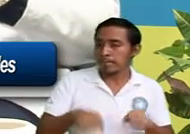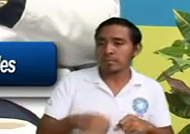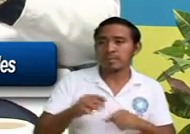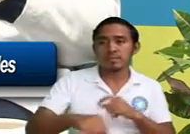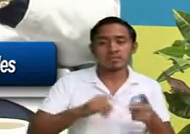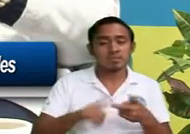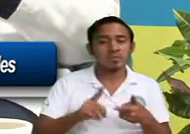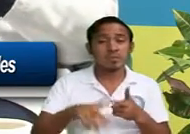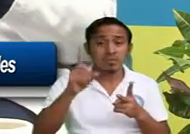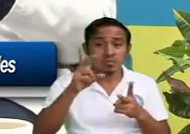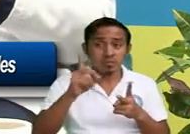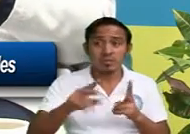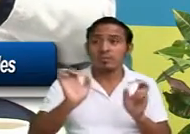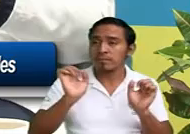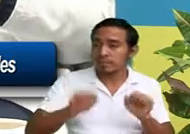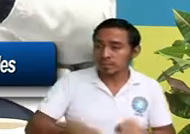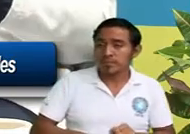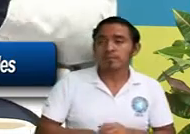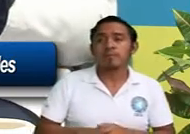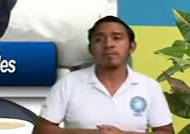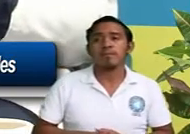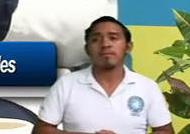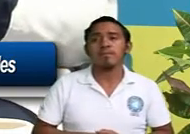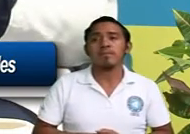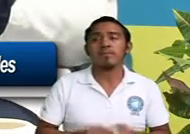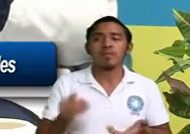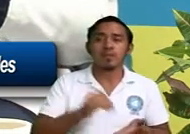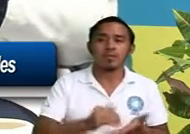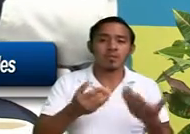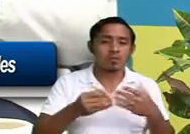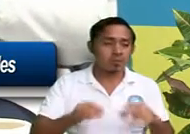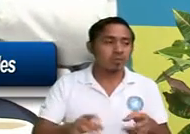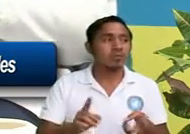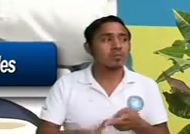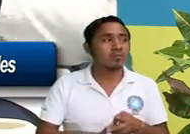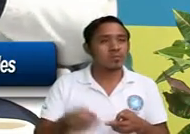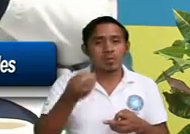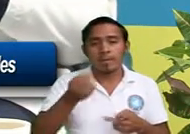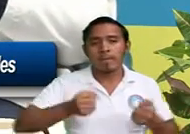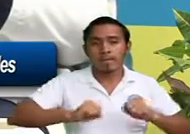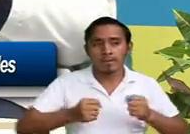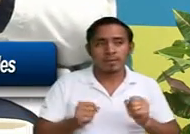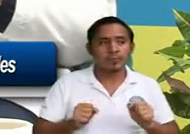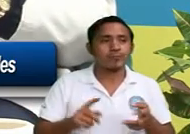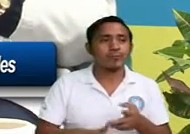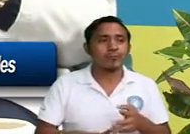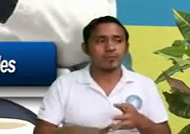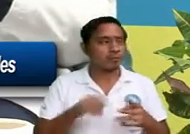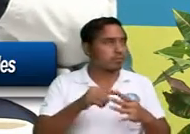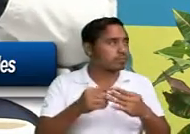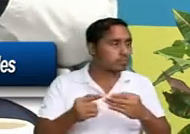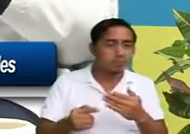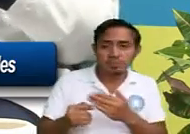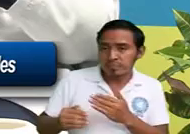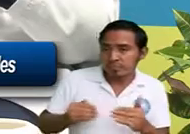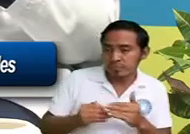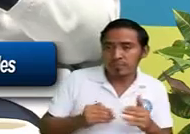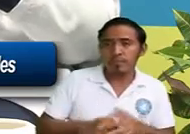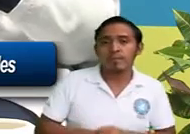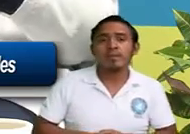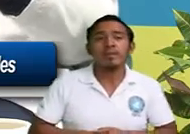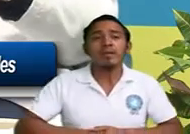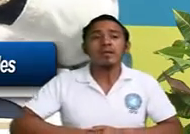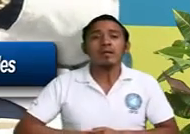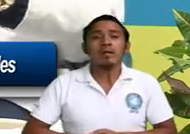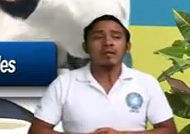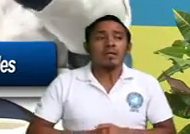en el almuerzo, si se puede, podemos repetir el huevito, podemos comer un pollito, lo que tengamos a nuestro alcance. La idea